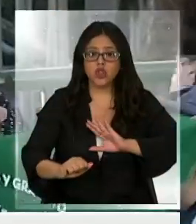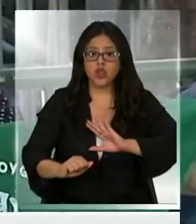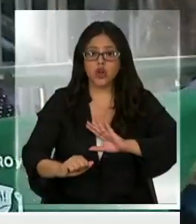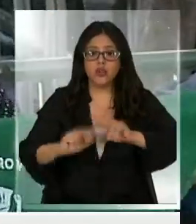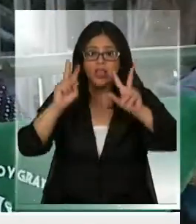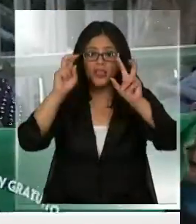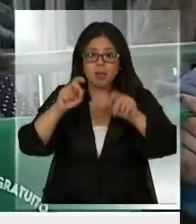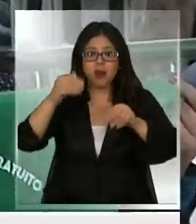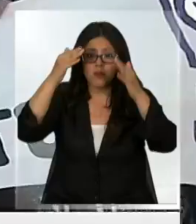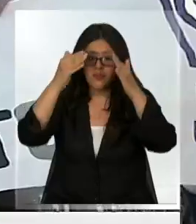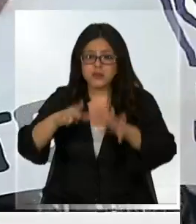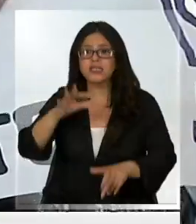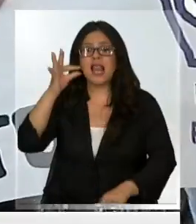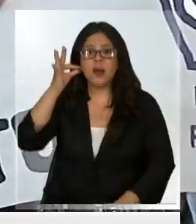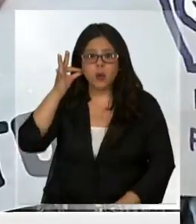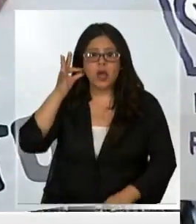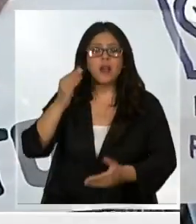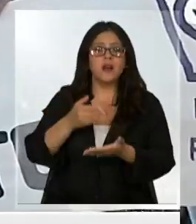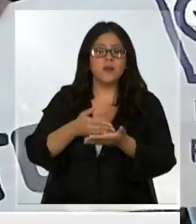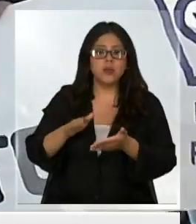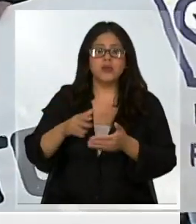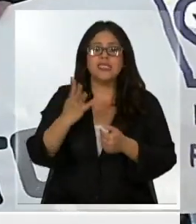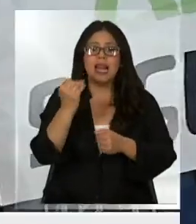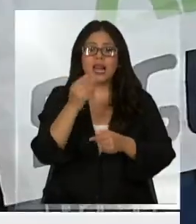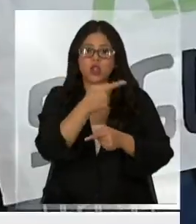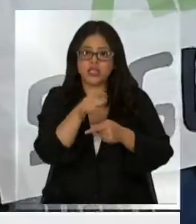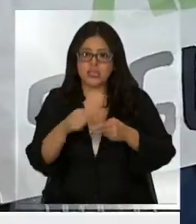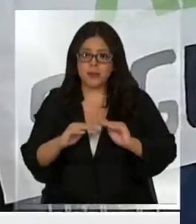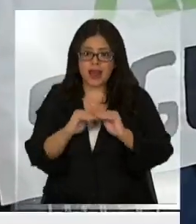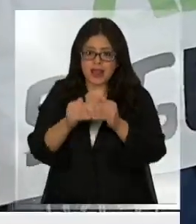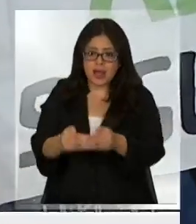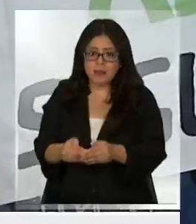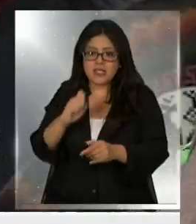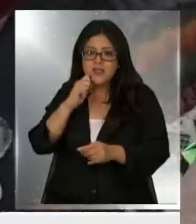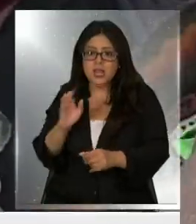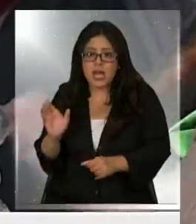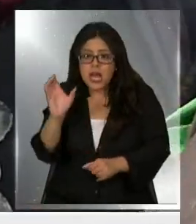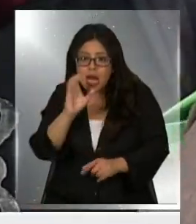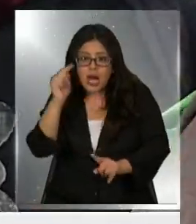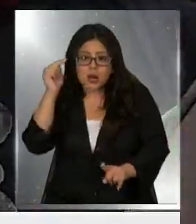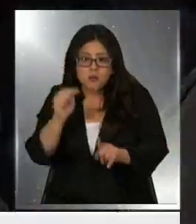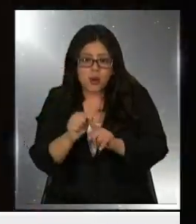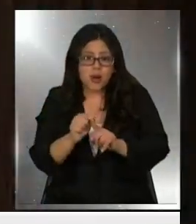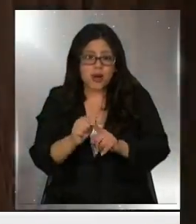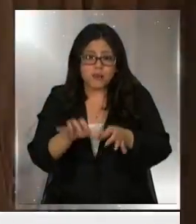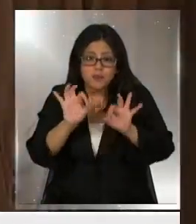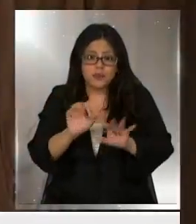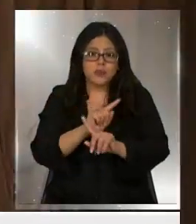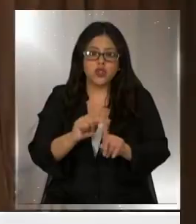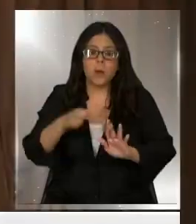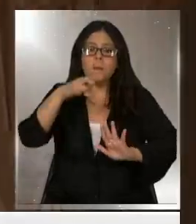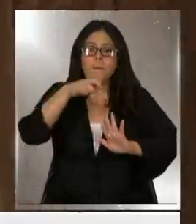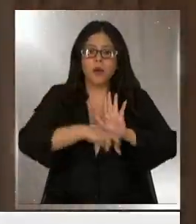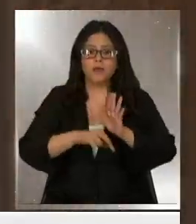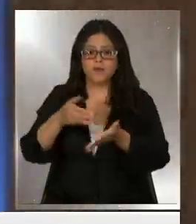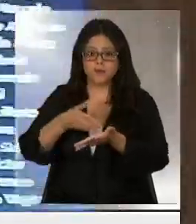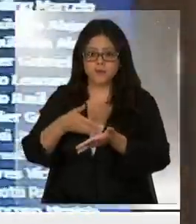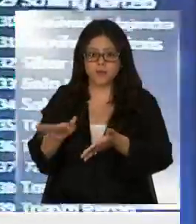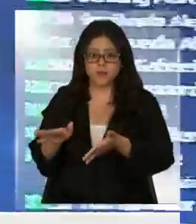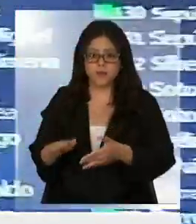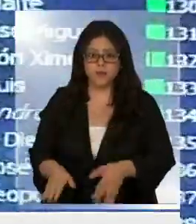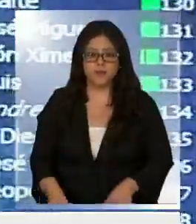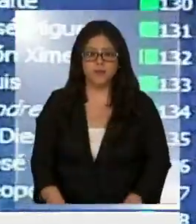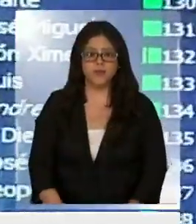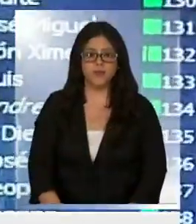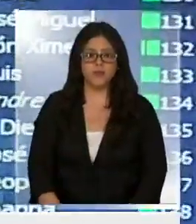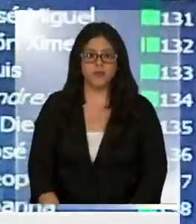por la mujer dentro de las primeras 14 semanas. Búsqueda que no llegó a buen puerto, el proyecto fue rechazado.